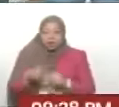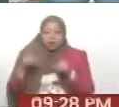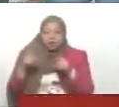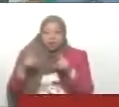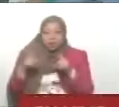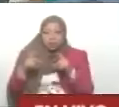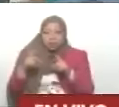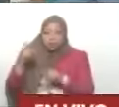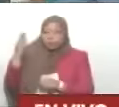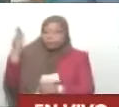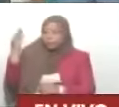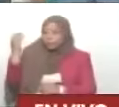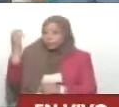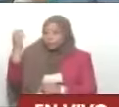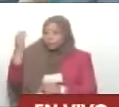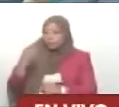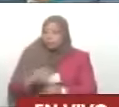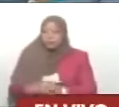Muchas